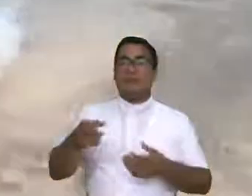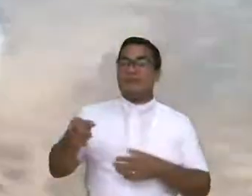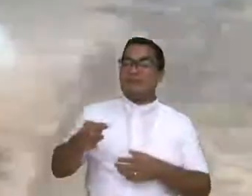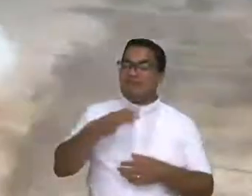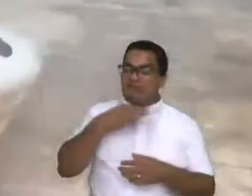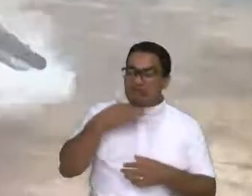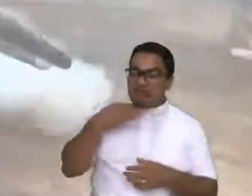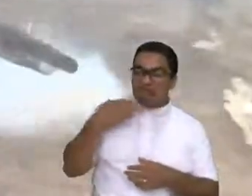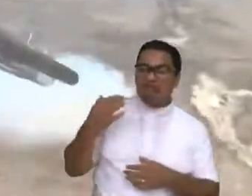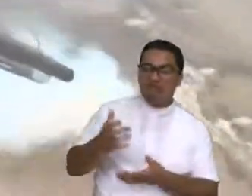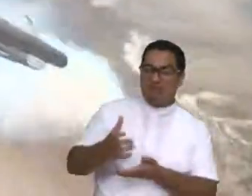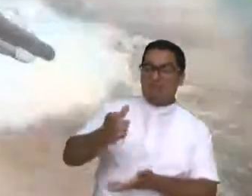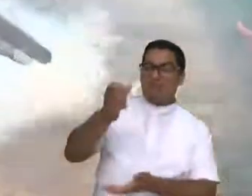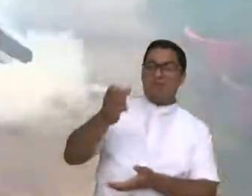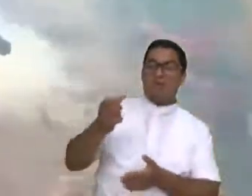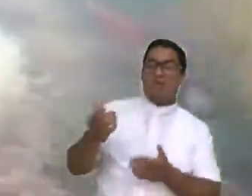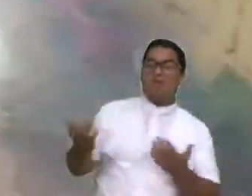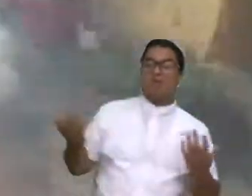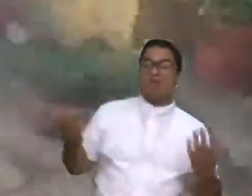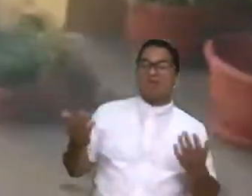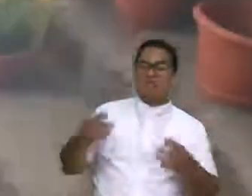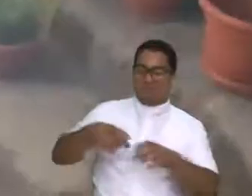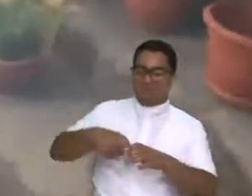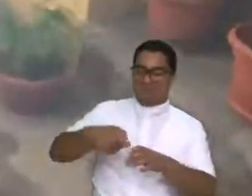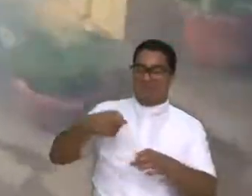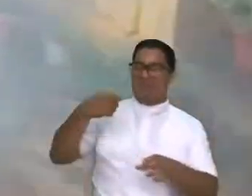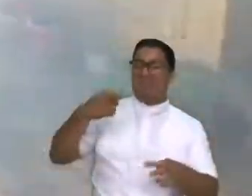criadero, como por ejemplo lata,